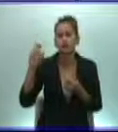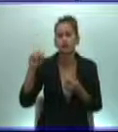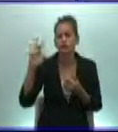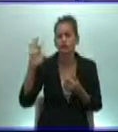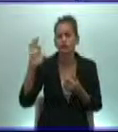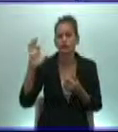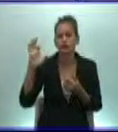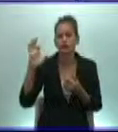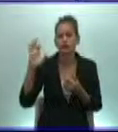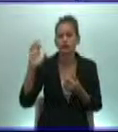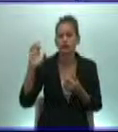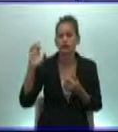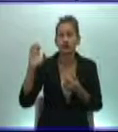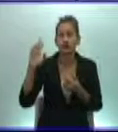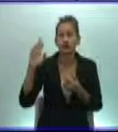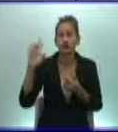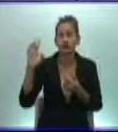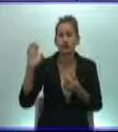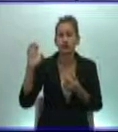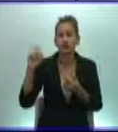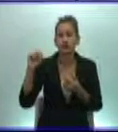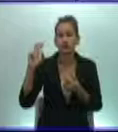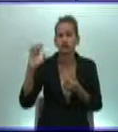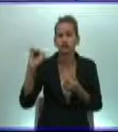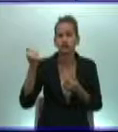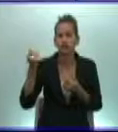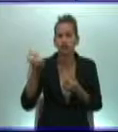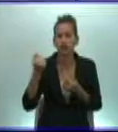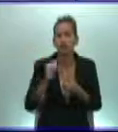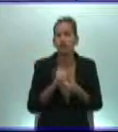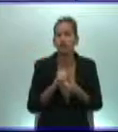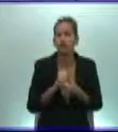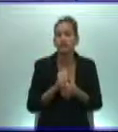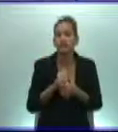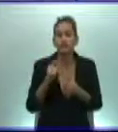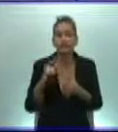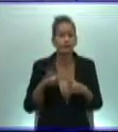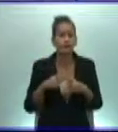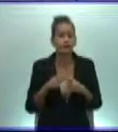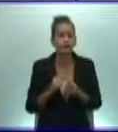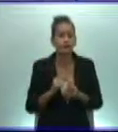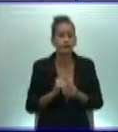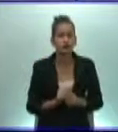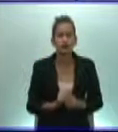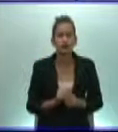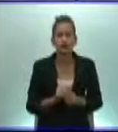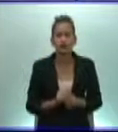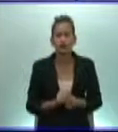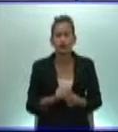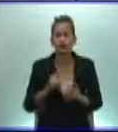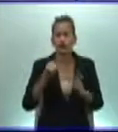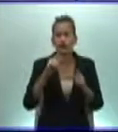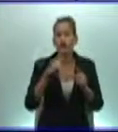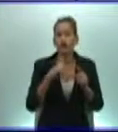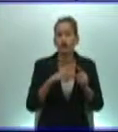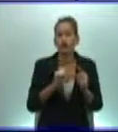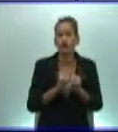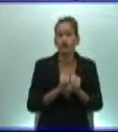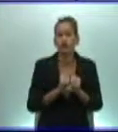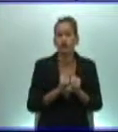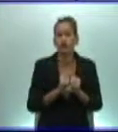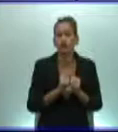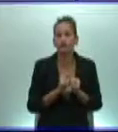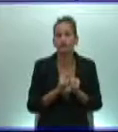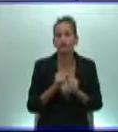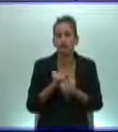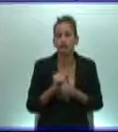amplitud, porque el ángulo inscrito sobre el diámetro de la circunferencia o del arco de semicircunferencia es igual